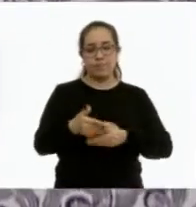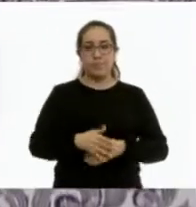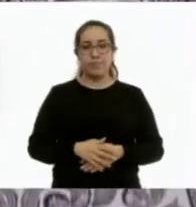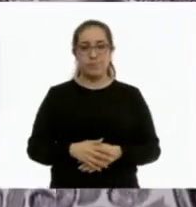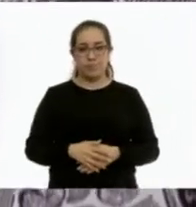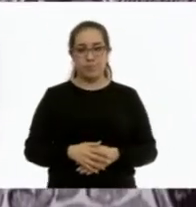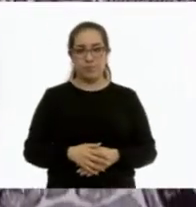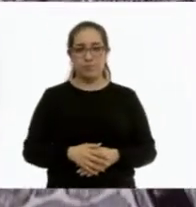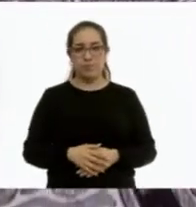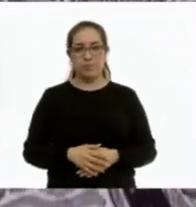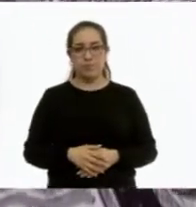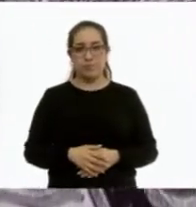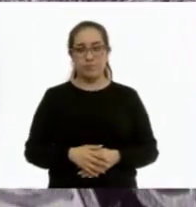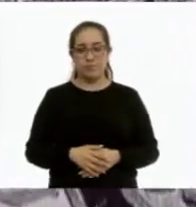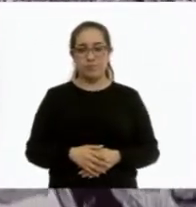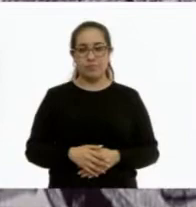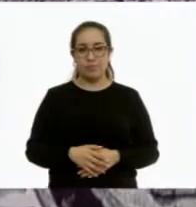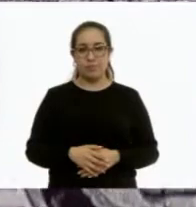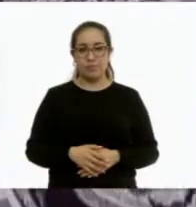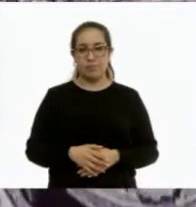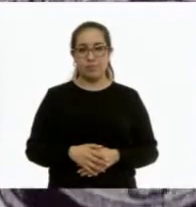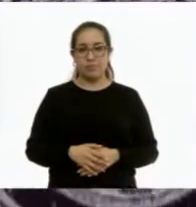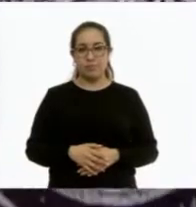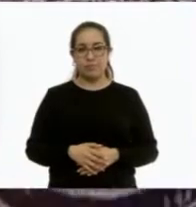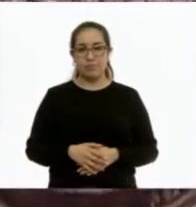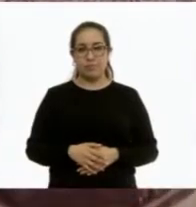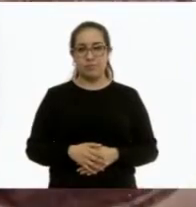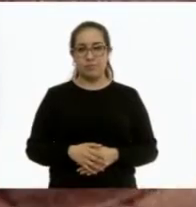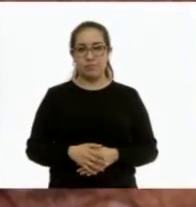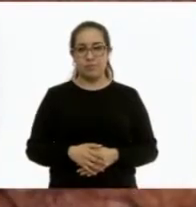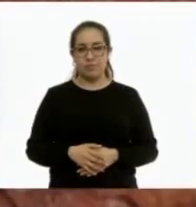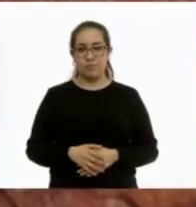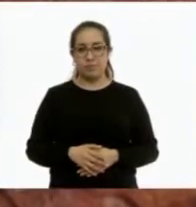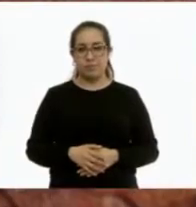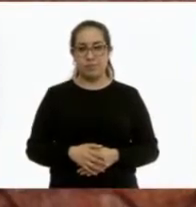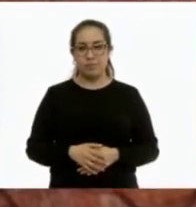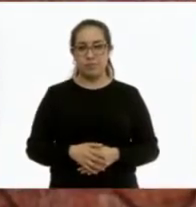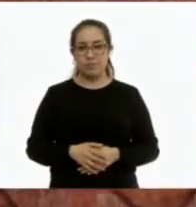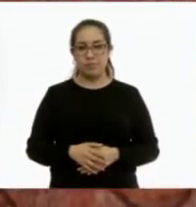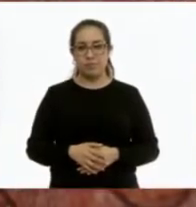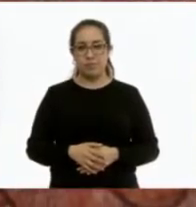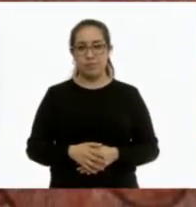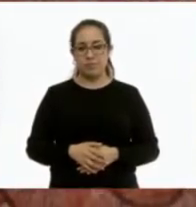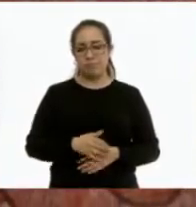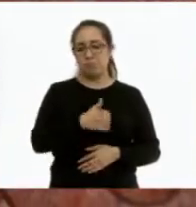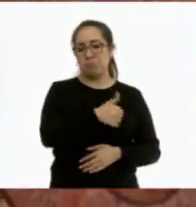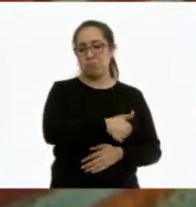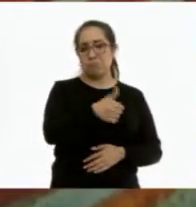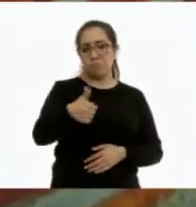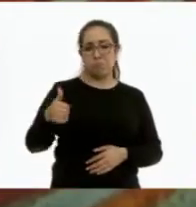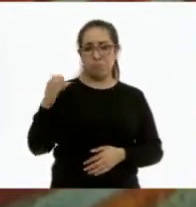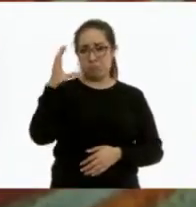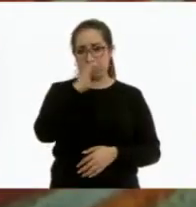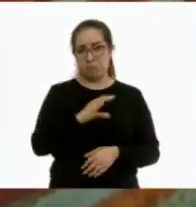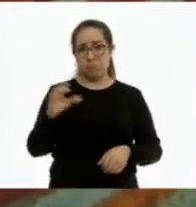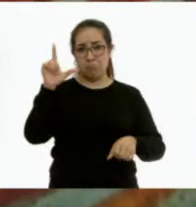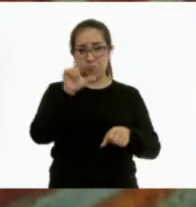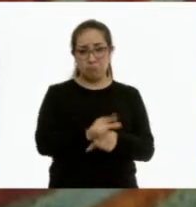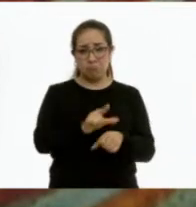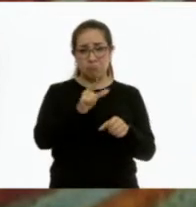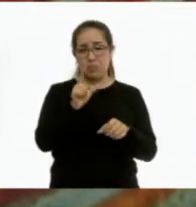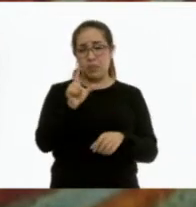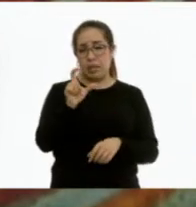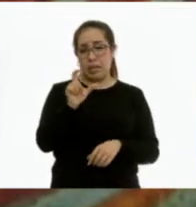Tal homogeneidad se diluyó a partir del año 500